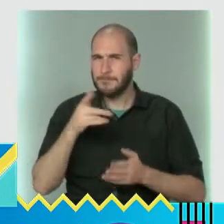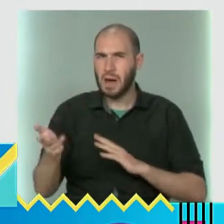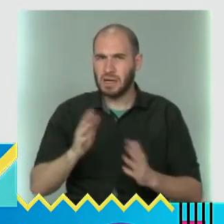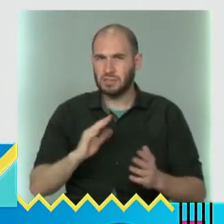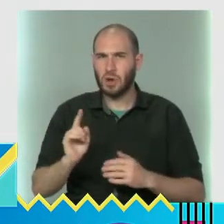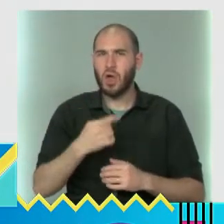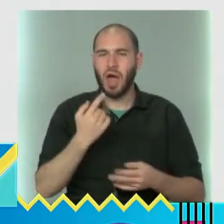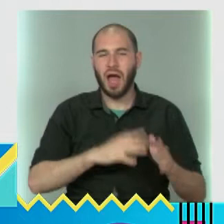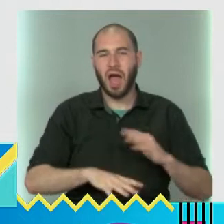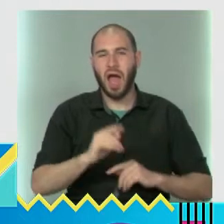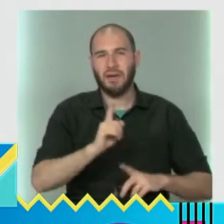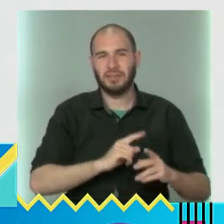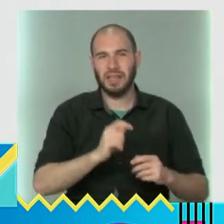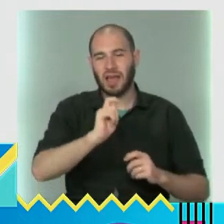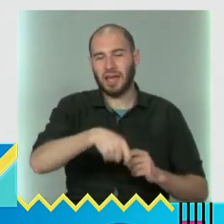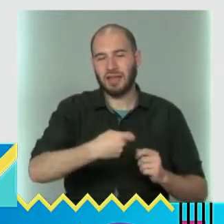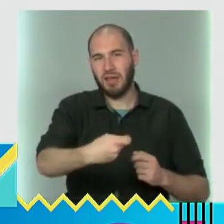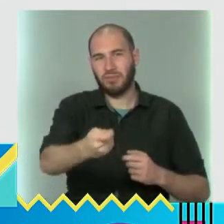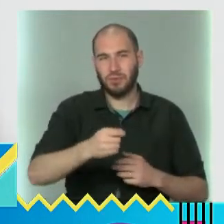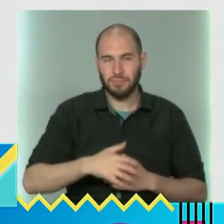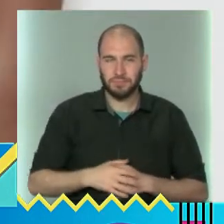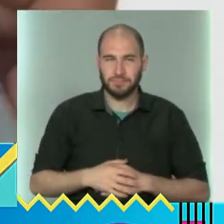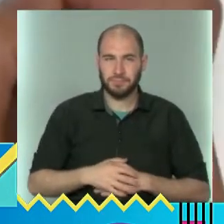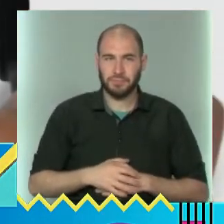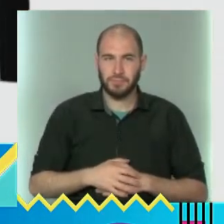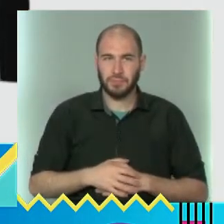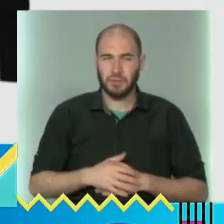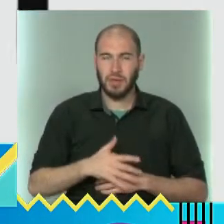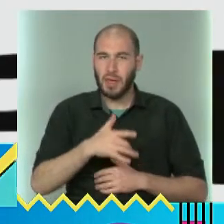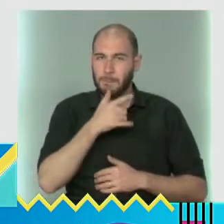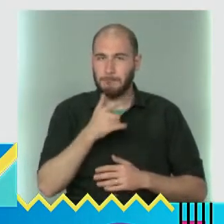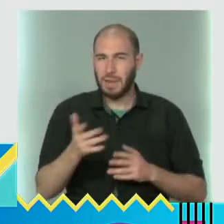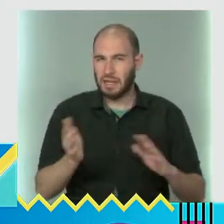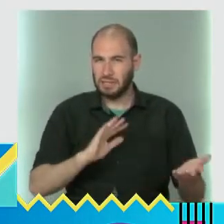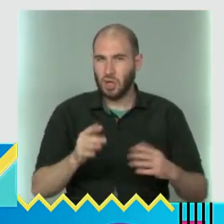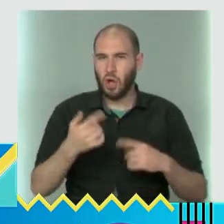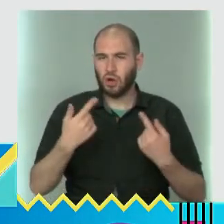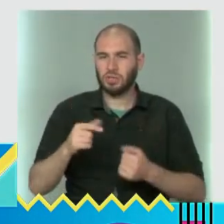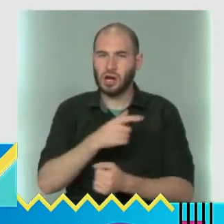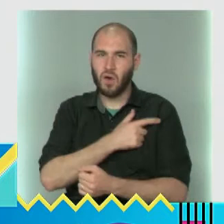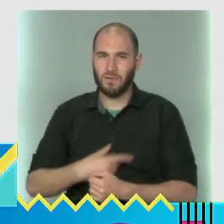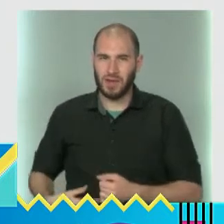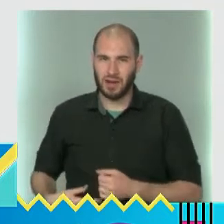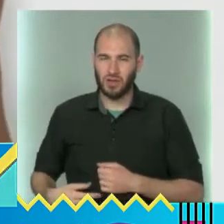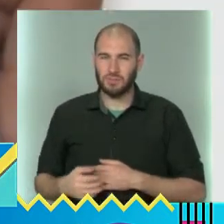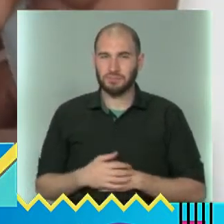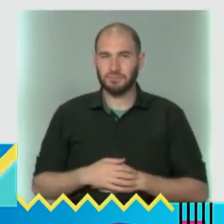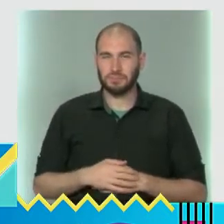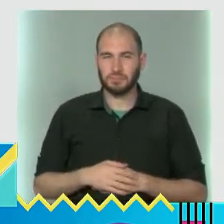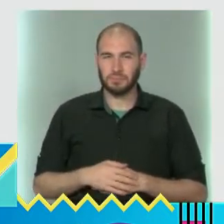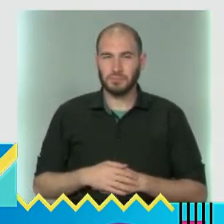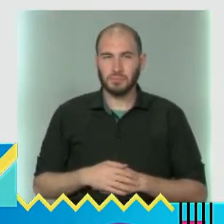que nosotros hacemos a veces con la tarjeta de crédito, ¿sí? Hay como una similitud entre el comportamiento del gobierno